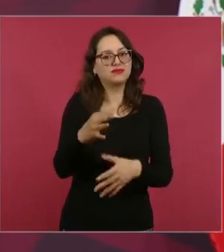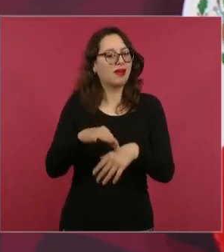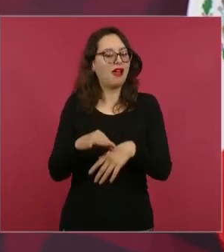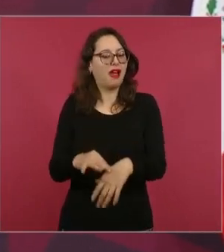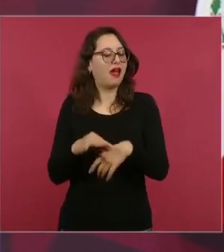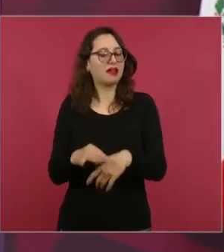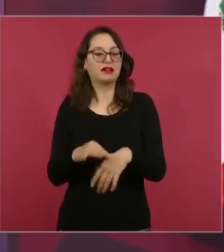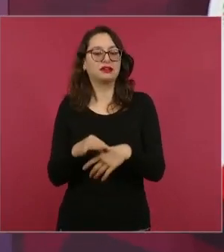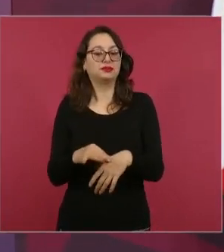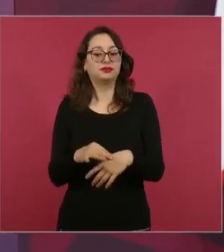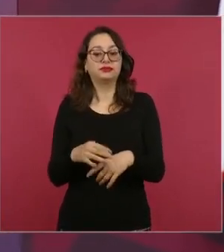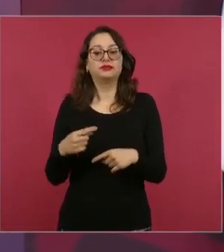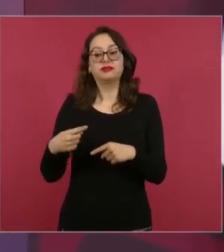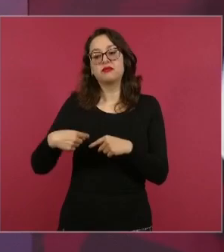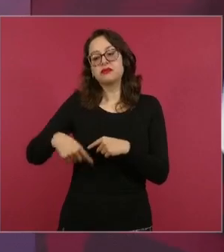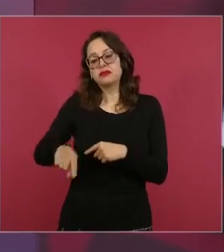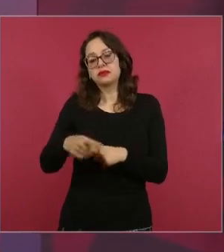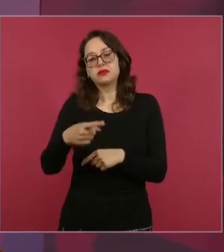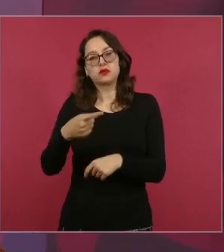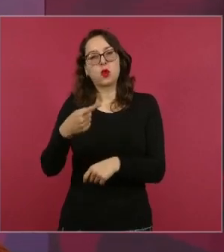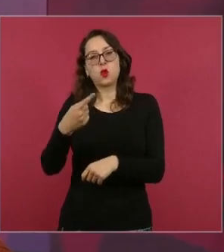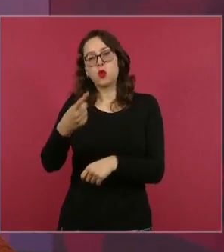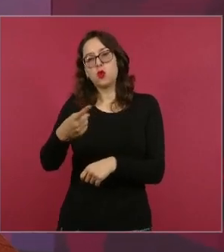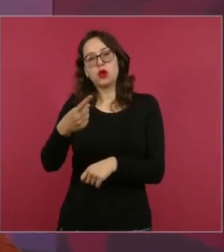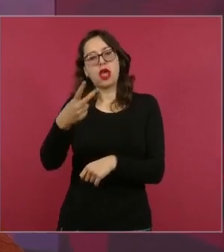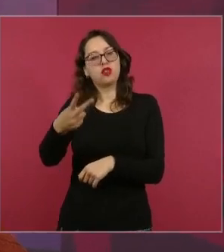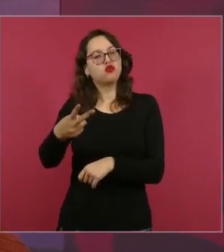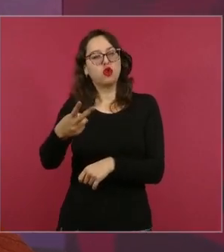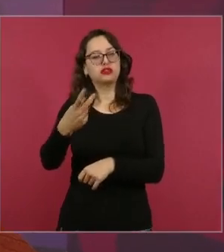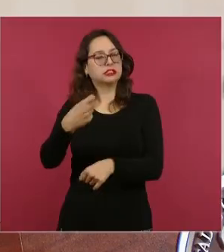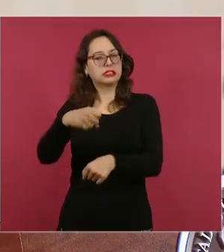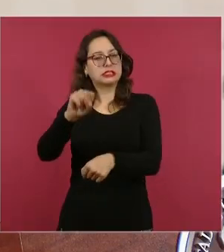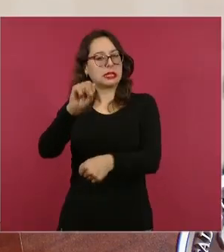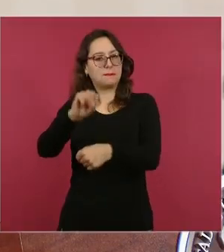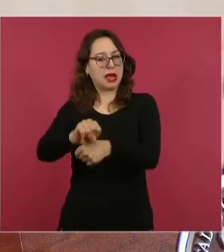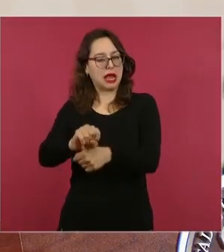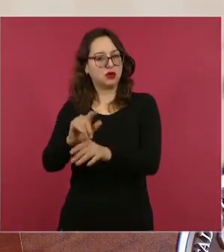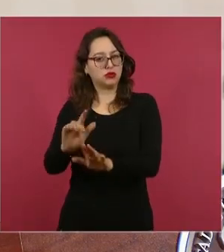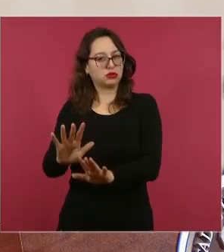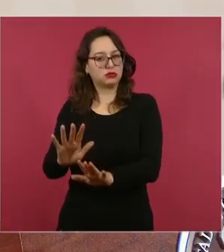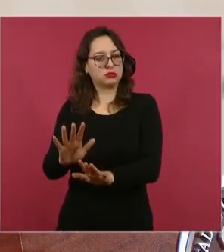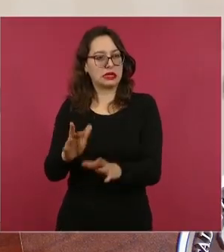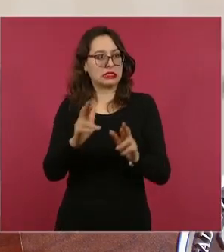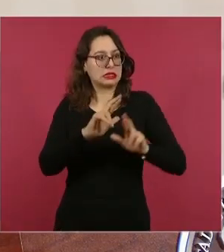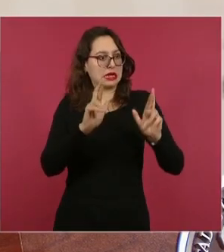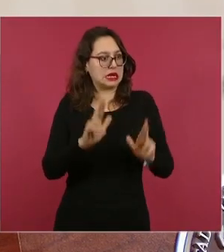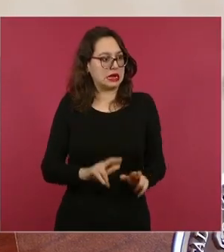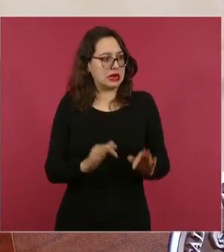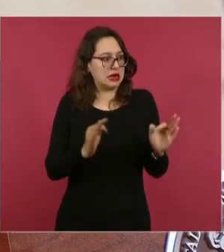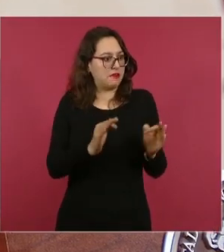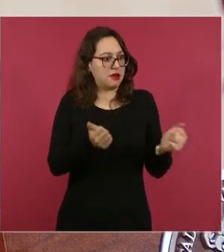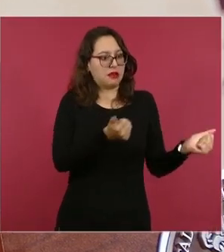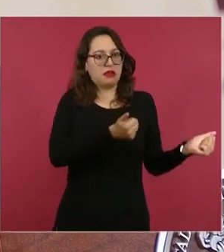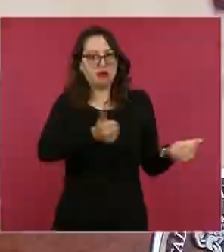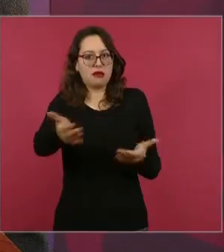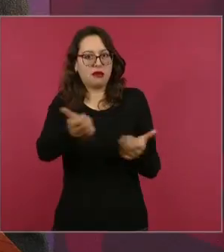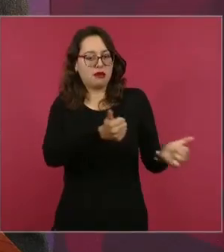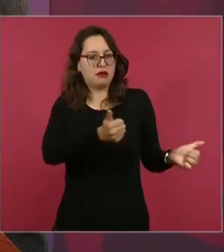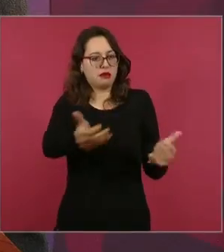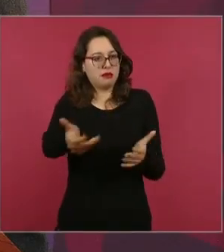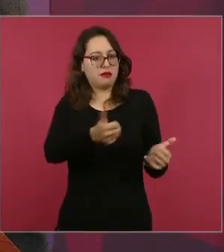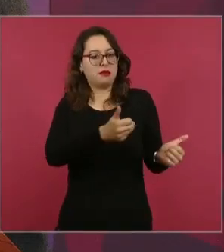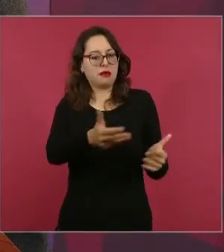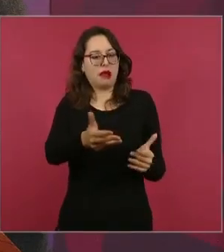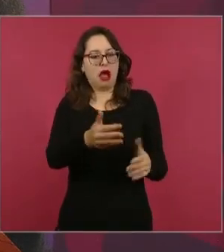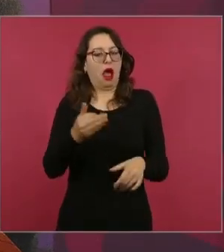eh la primera semana segunda semana en tanto se tienen ya refrigeradores eh